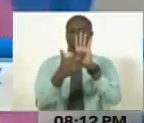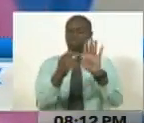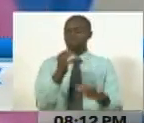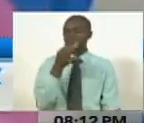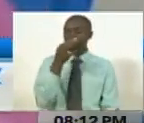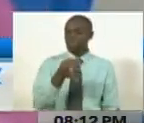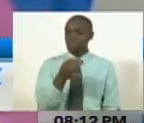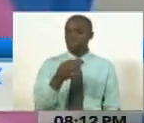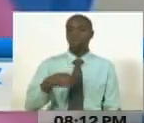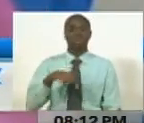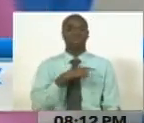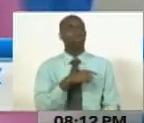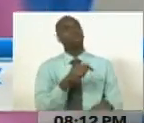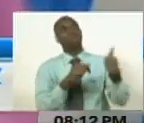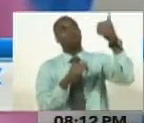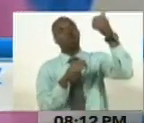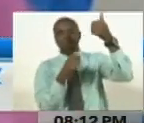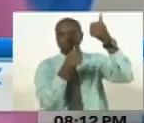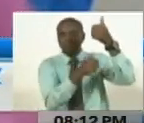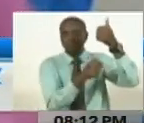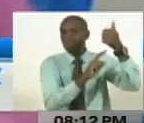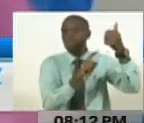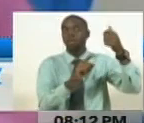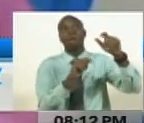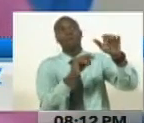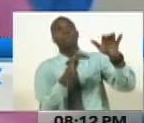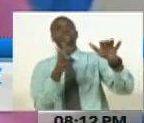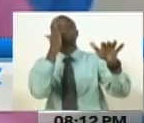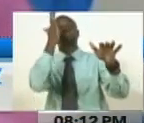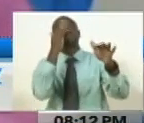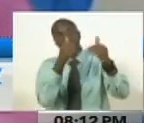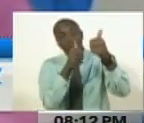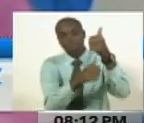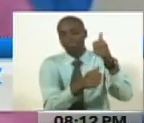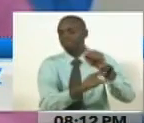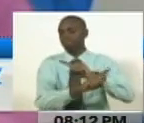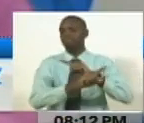gobernamos para las élites, gobernamos para las oligarquías.